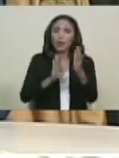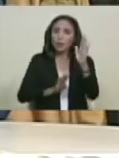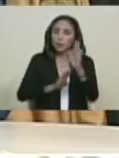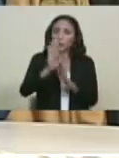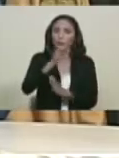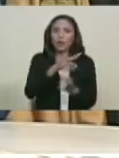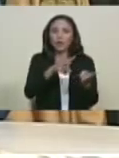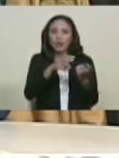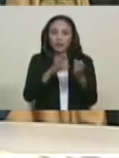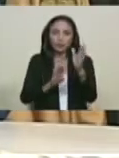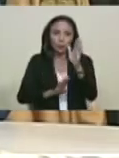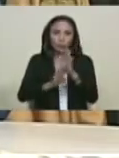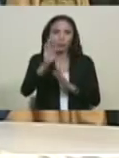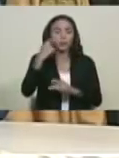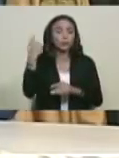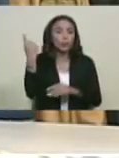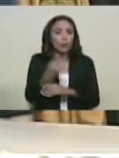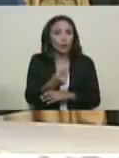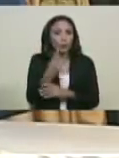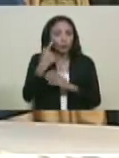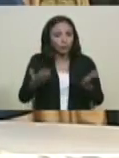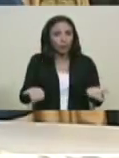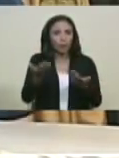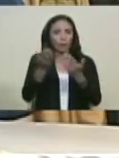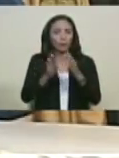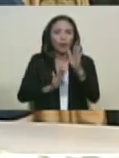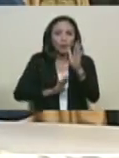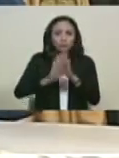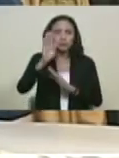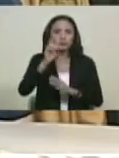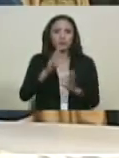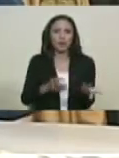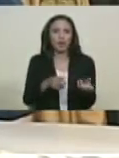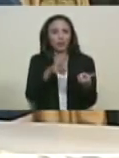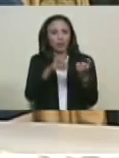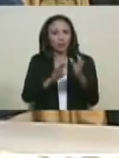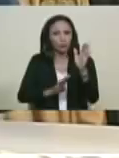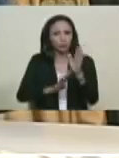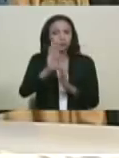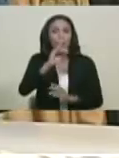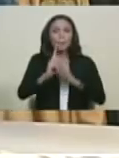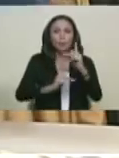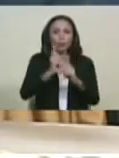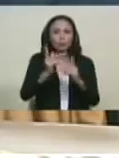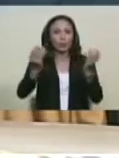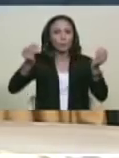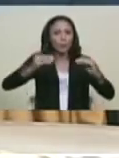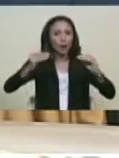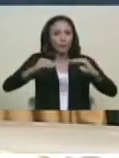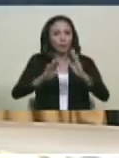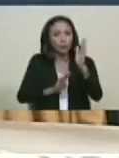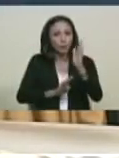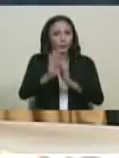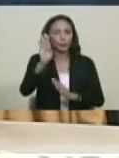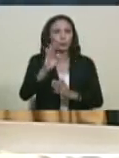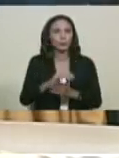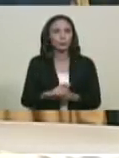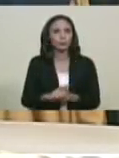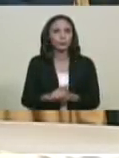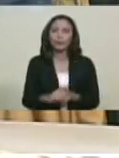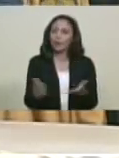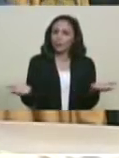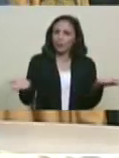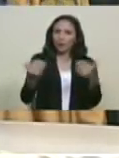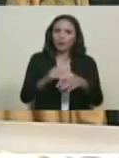liberar los ingresos una orden aumentar la producción trayendo inversiones bienvenidos